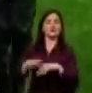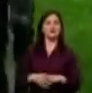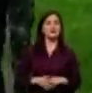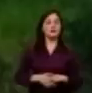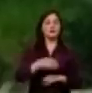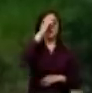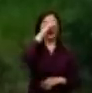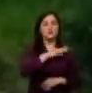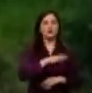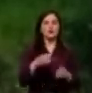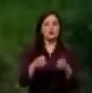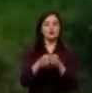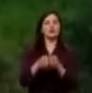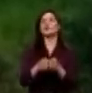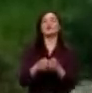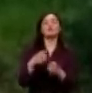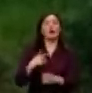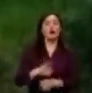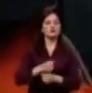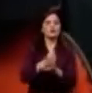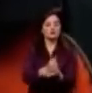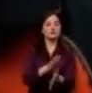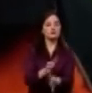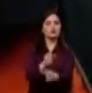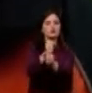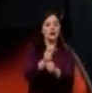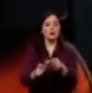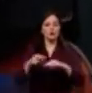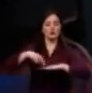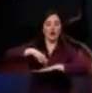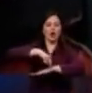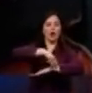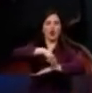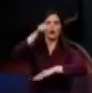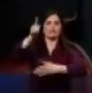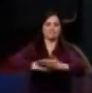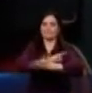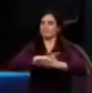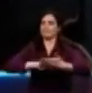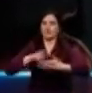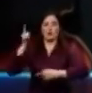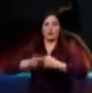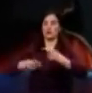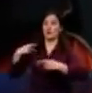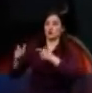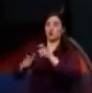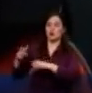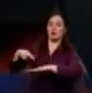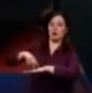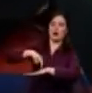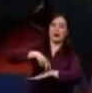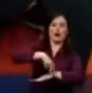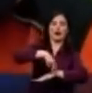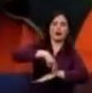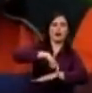colocaron cintas de seguridad para evitar que curiosos se acerquen a las orillas. Aquí las inundaciones básicamente son las riberas y lo que tenemos que hacer es que los ciudadanos,